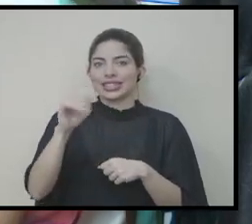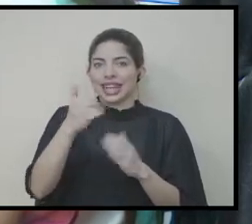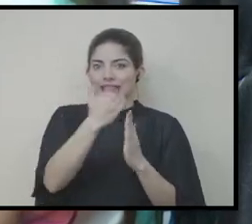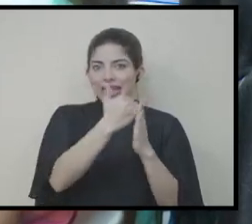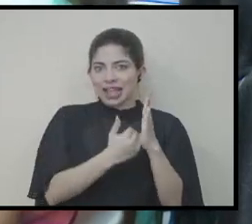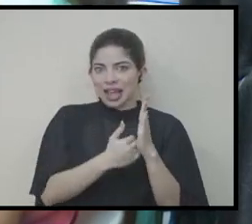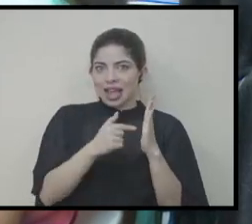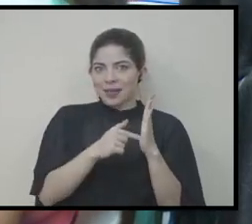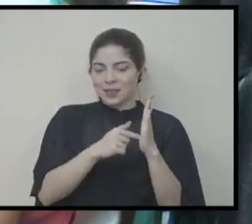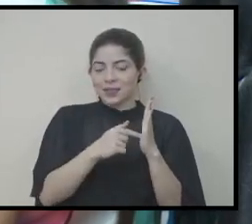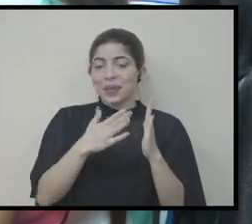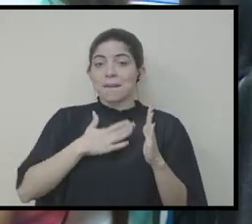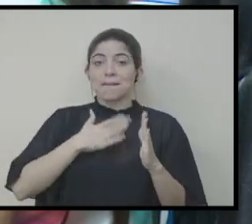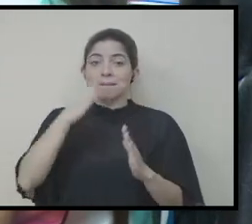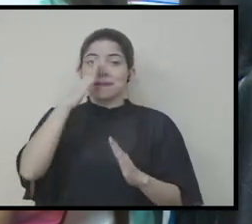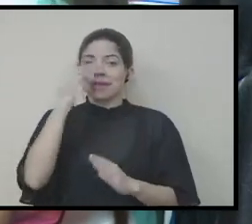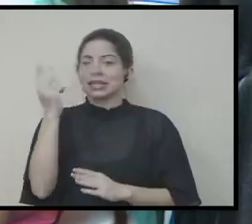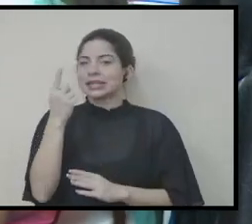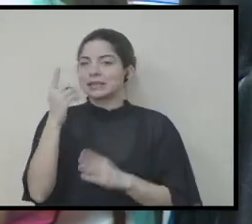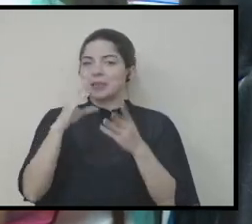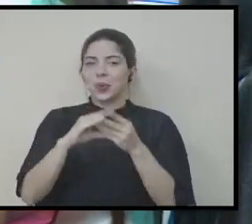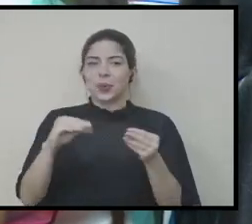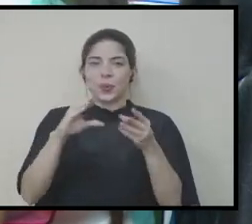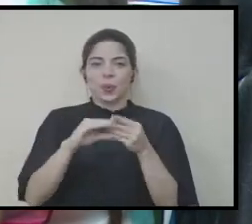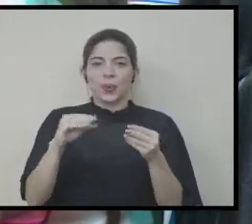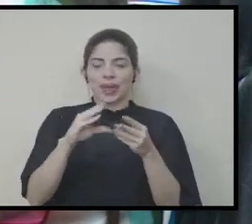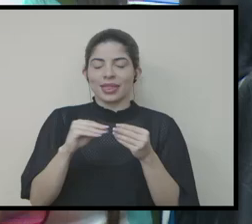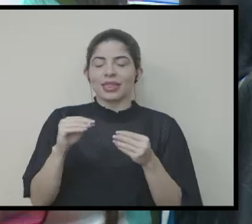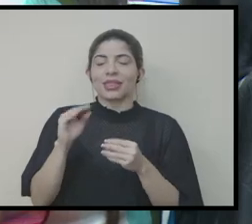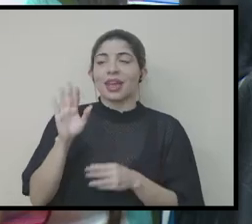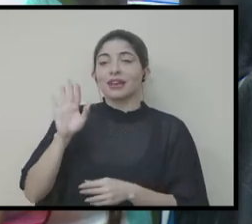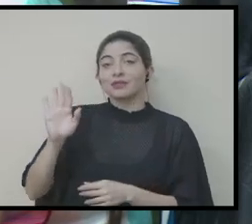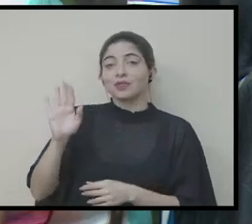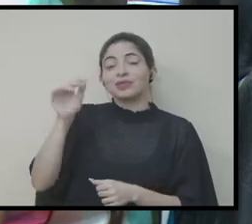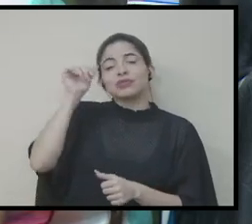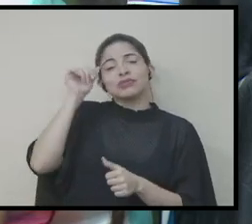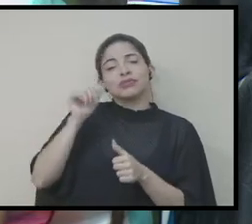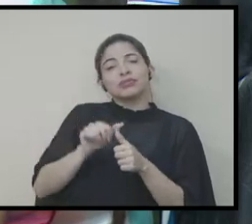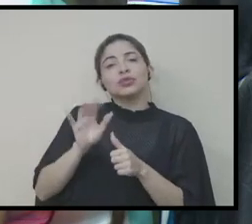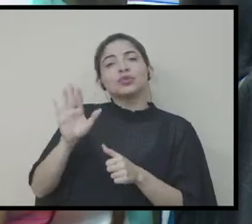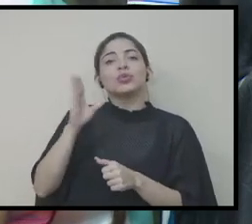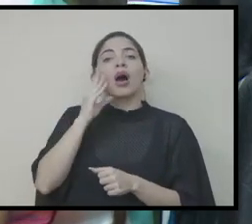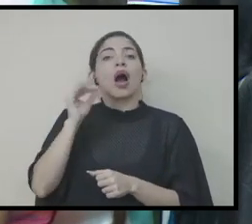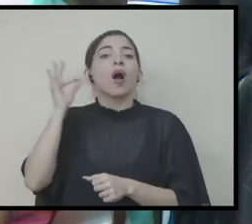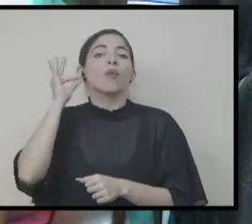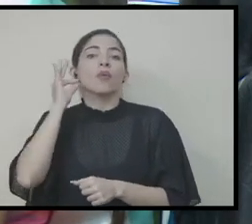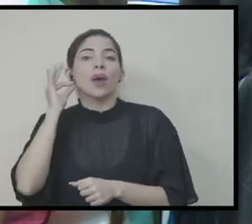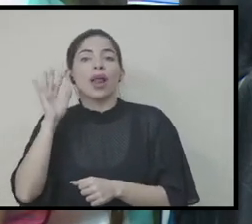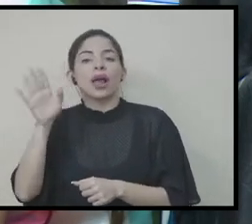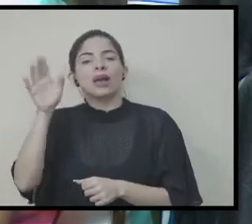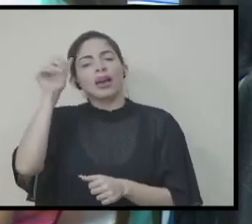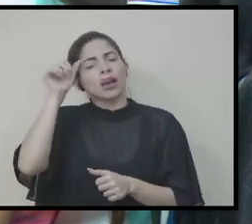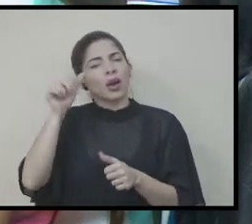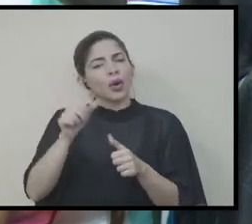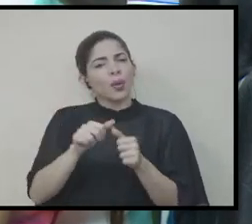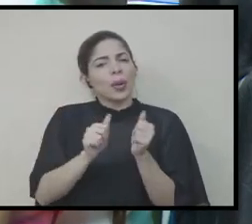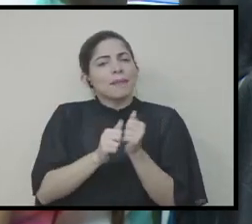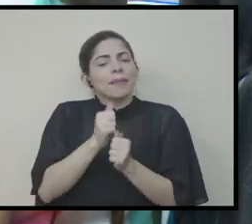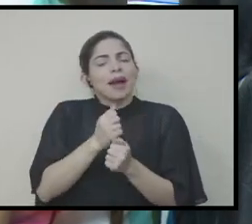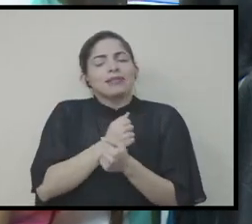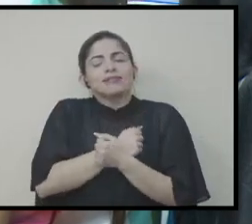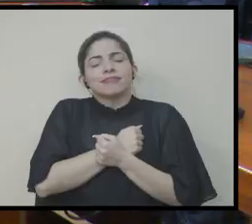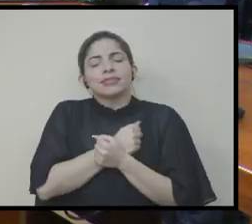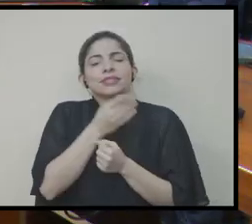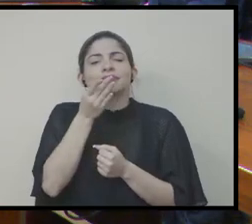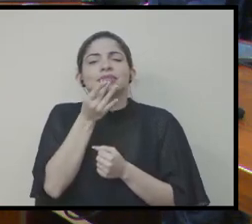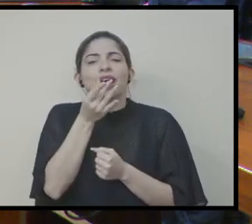1966. Ajá. Y además, mi mamá siempre me ha contado que ella, de los recuerdos de su abuelita, uno de los recuerdos que más le gustan es